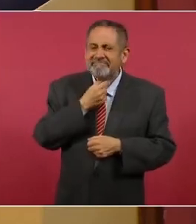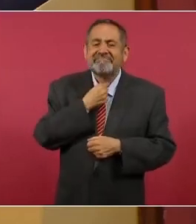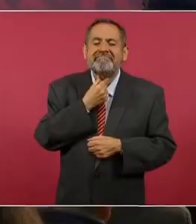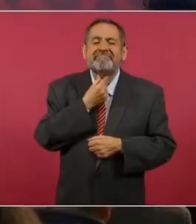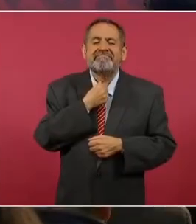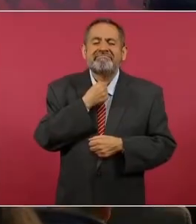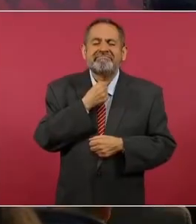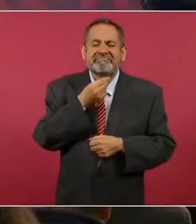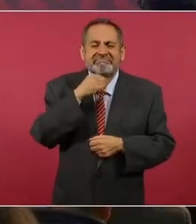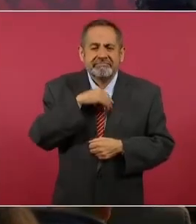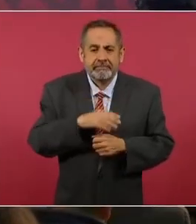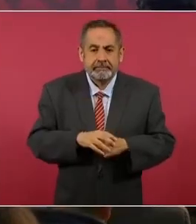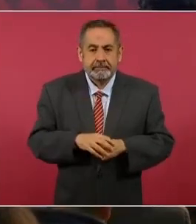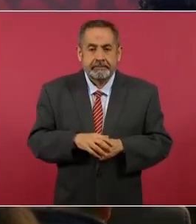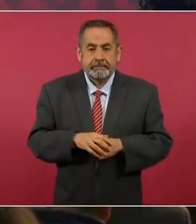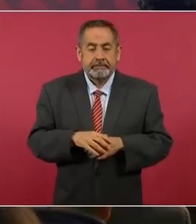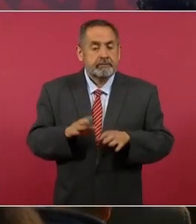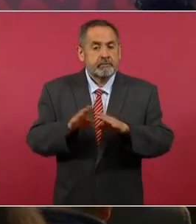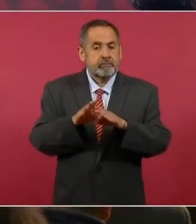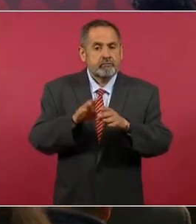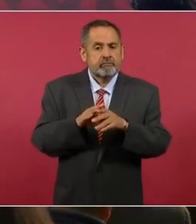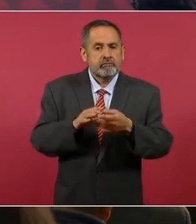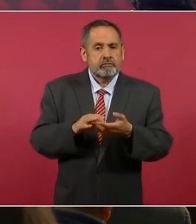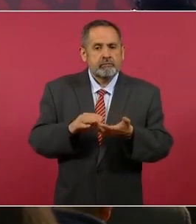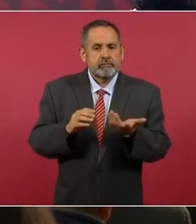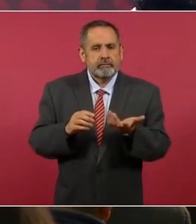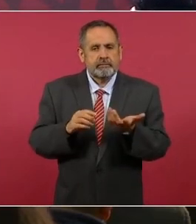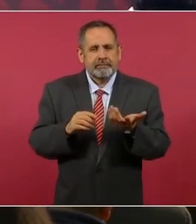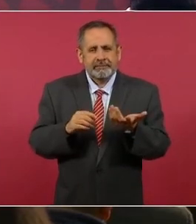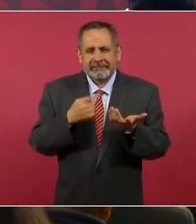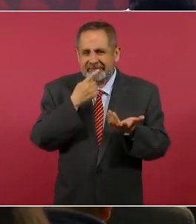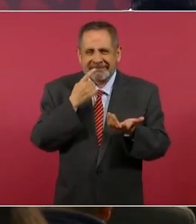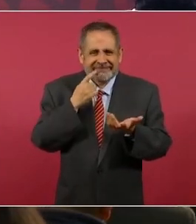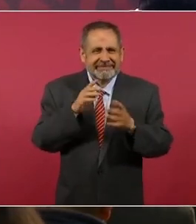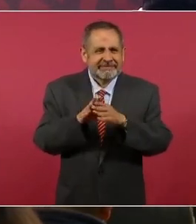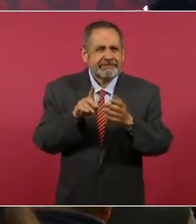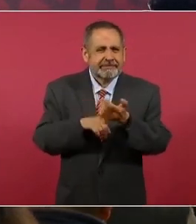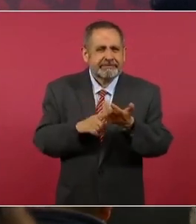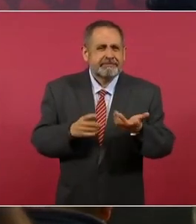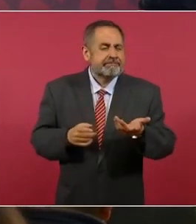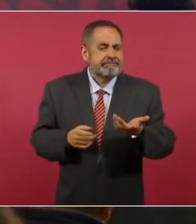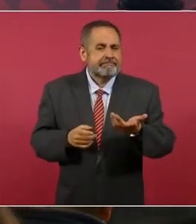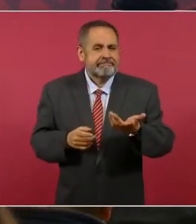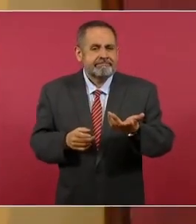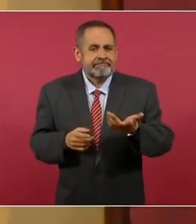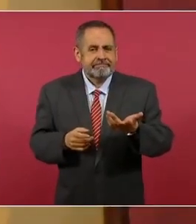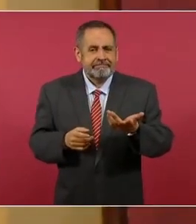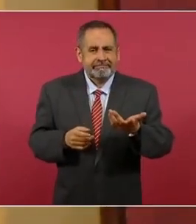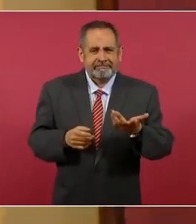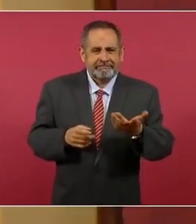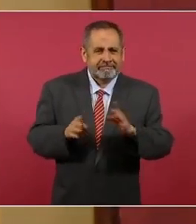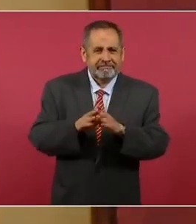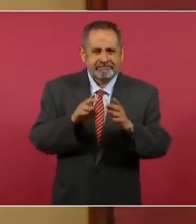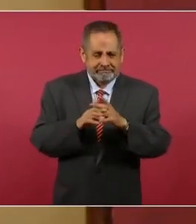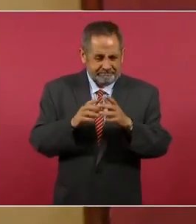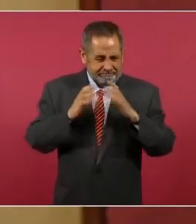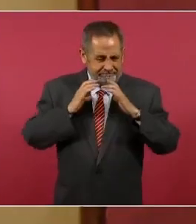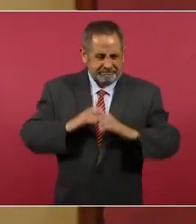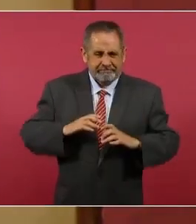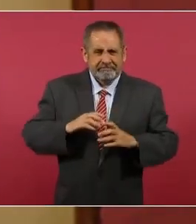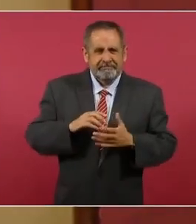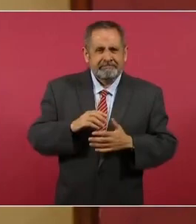agua. En forma ingerida puede causar un deterioro grave, incluso una emergencia del